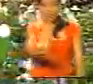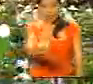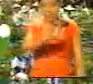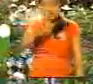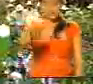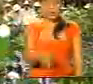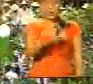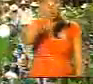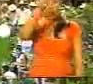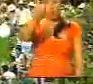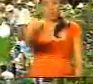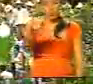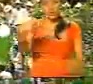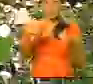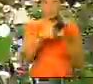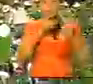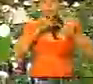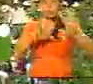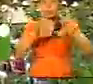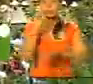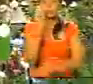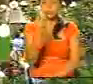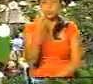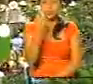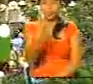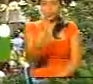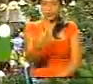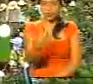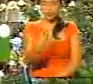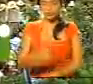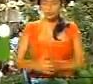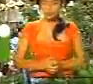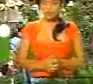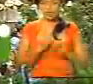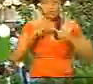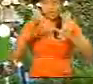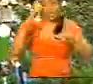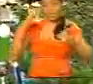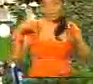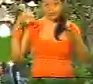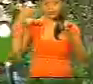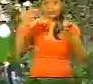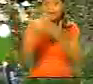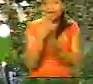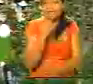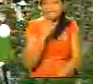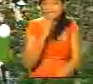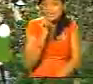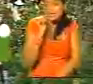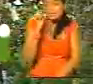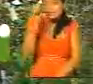24 de junio de 1811, a 10 días